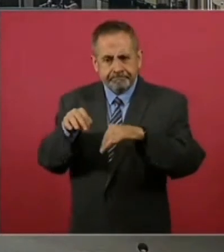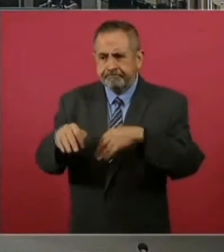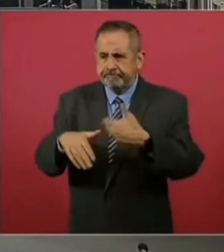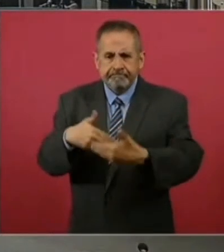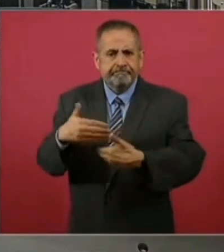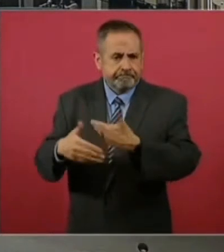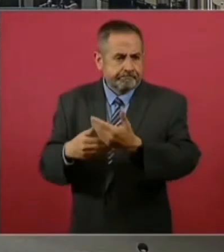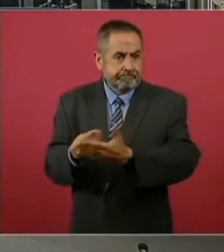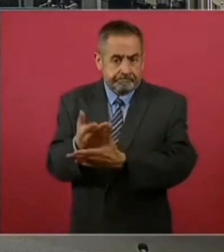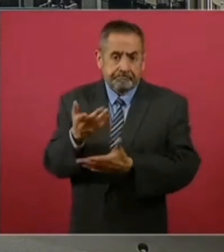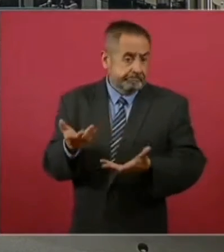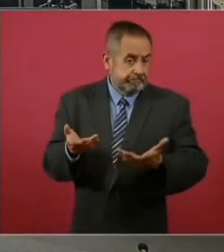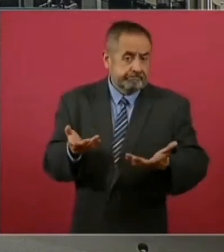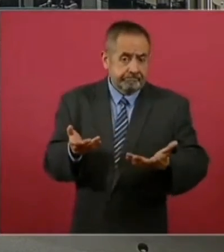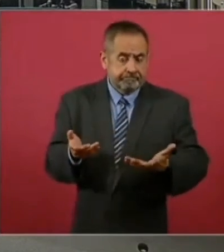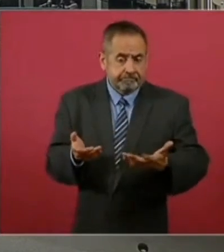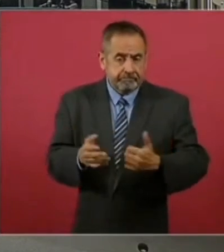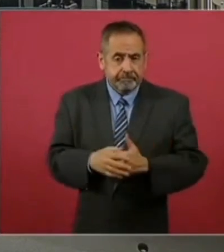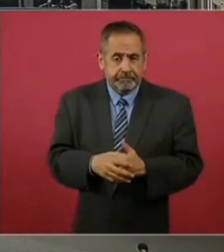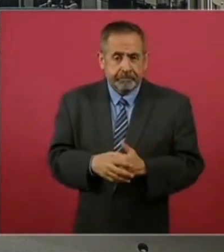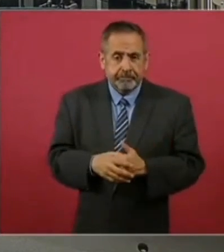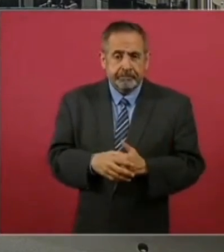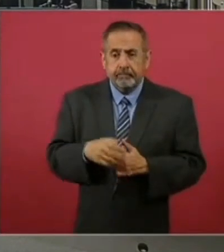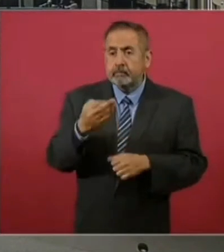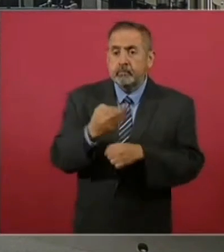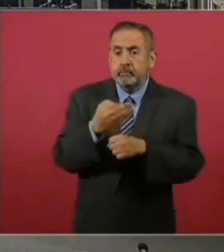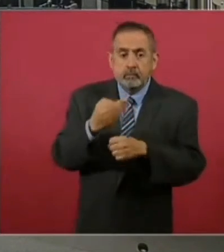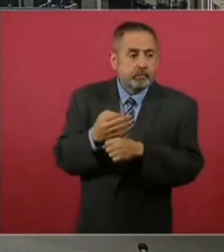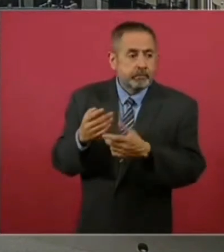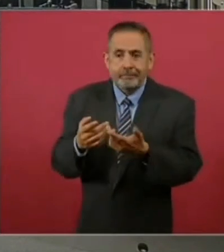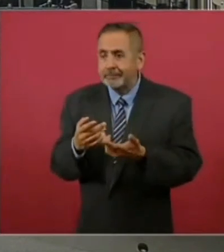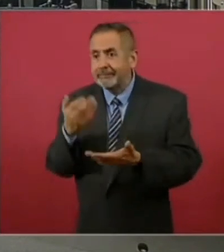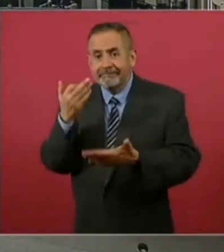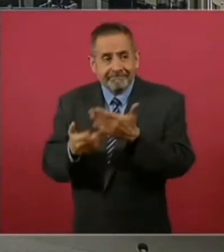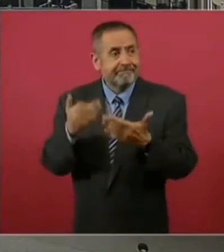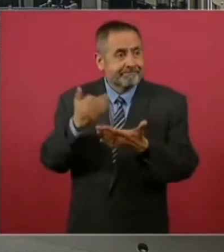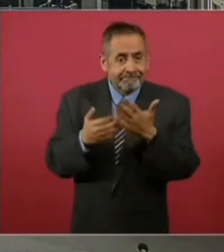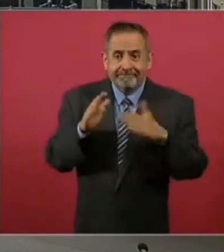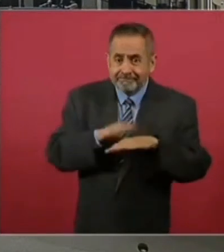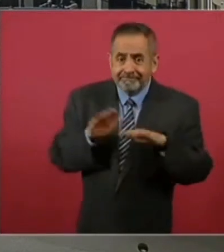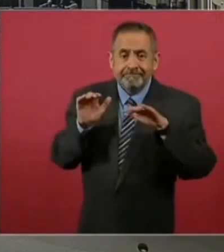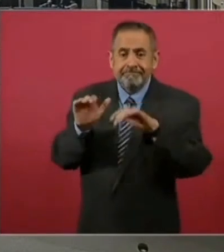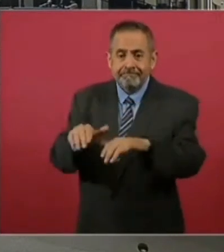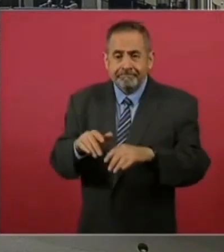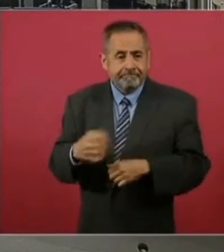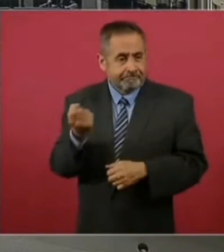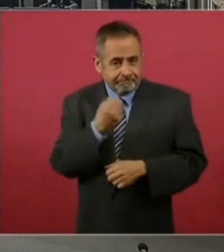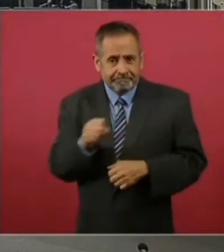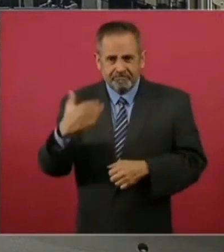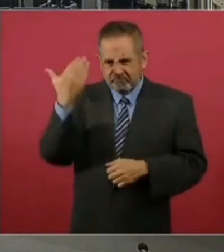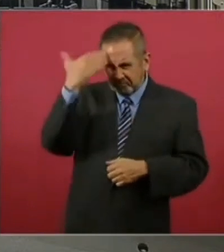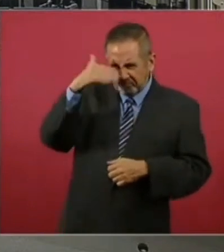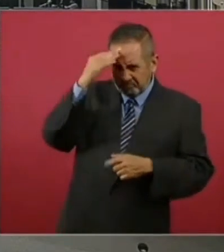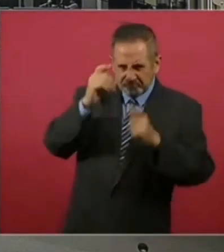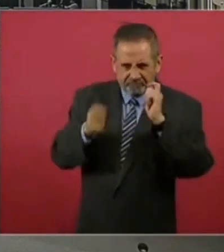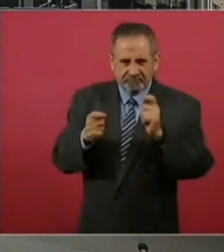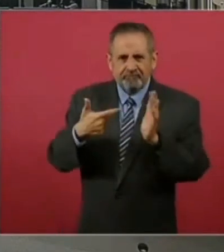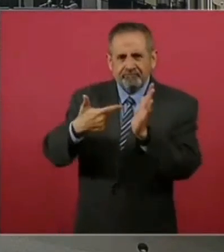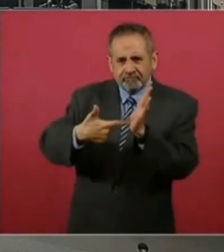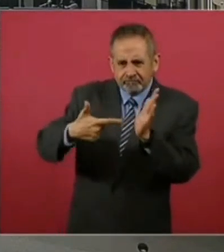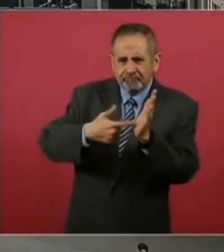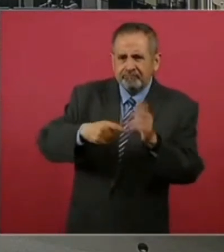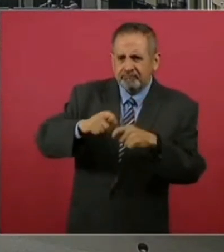empleos. No se consiguen ya trabajadores, obreros calificados,